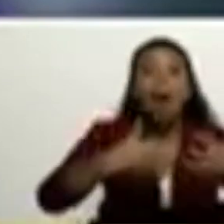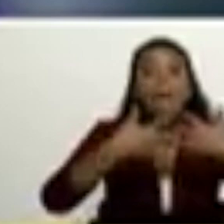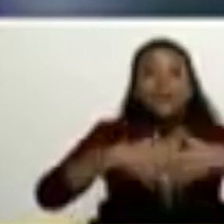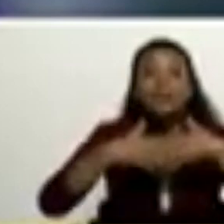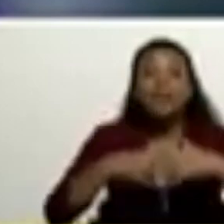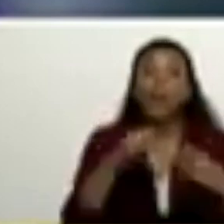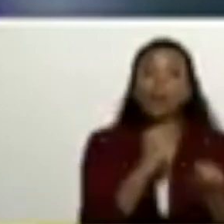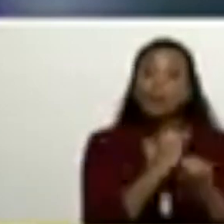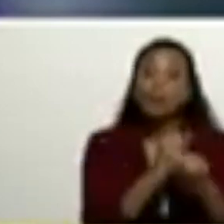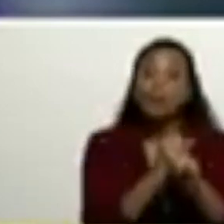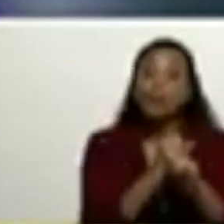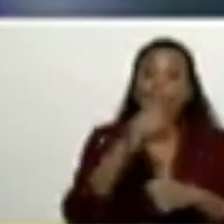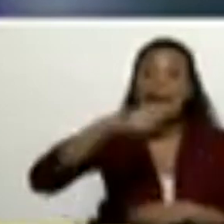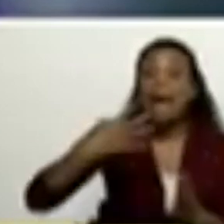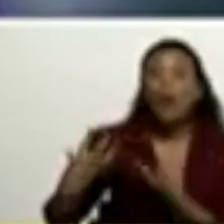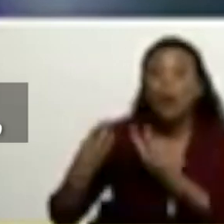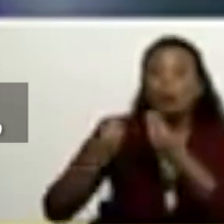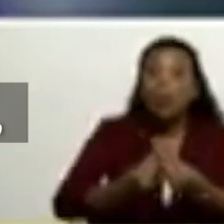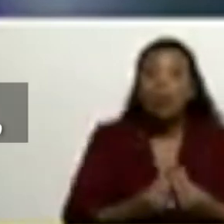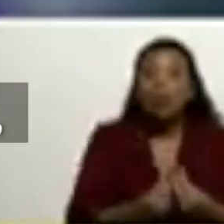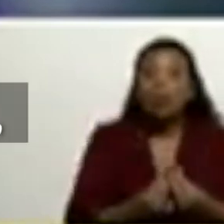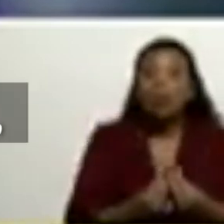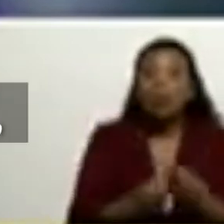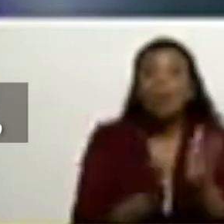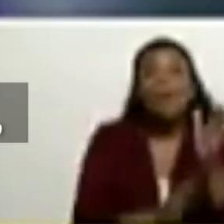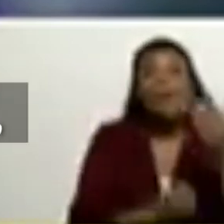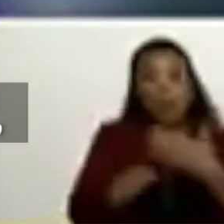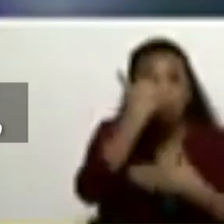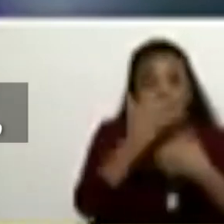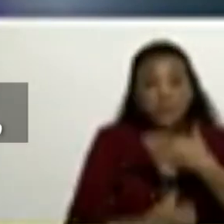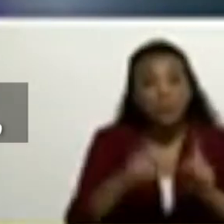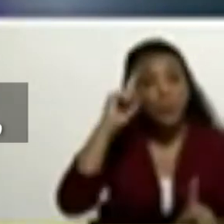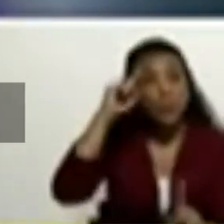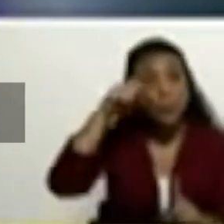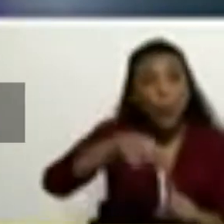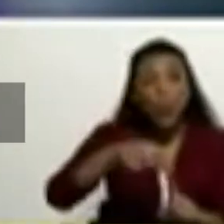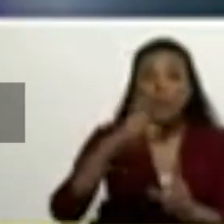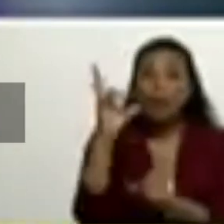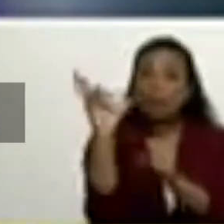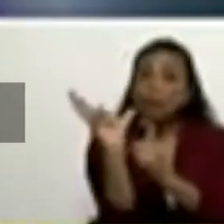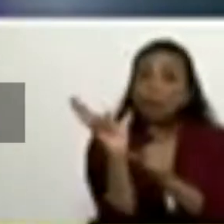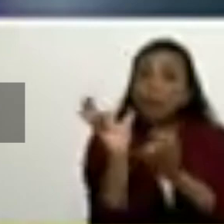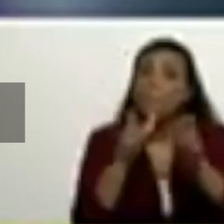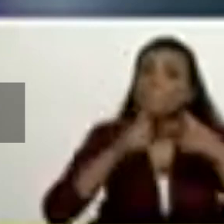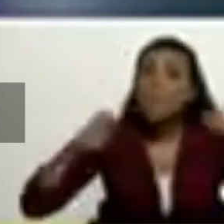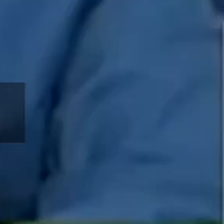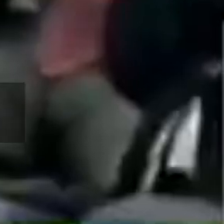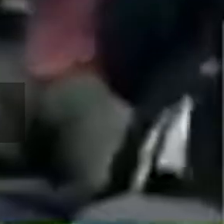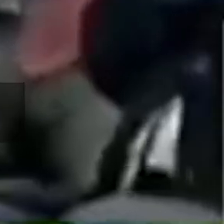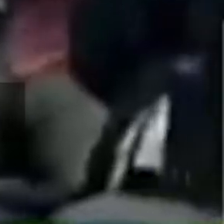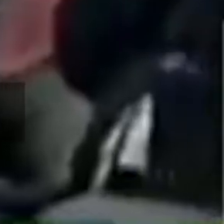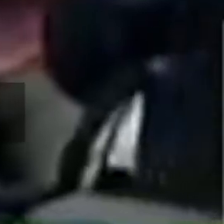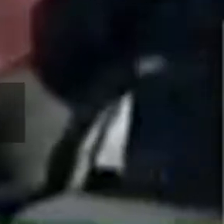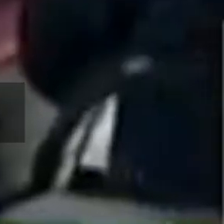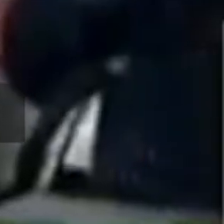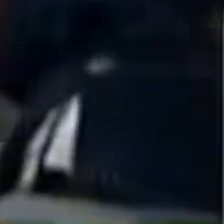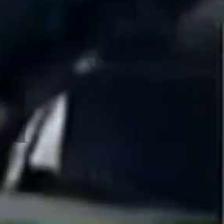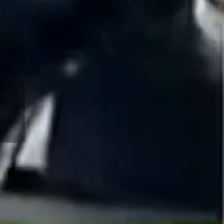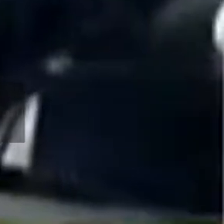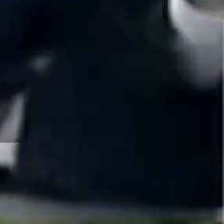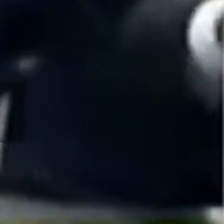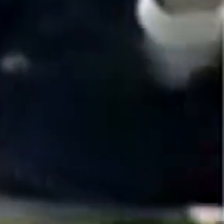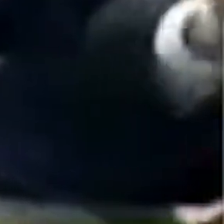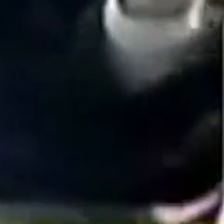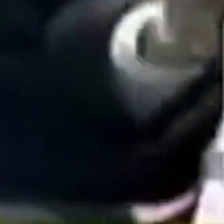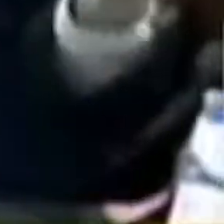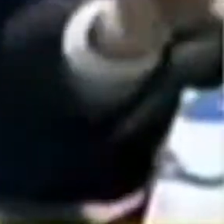de telecomunicaciones que acompañen sus proyectos destinados a instalar, fortalecer y ampliar los servicios de